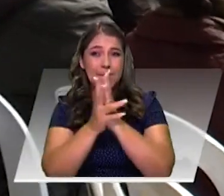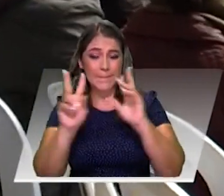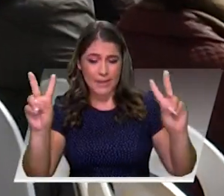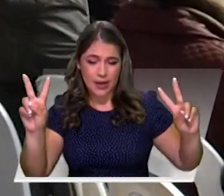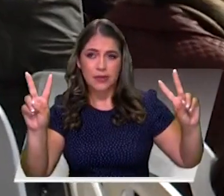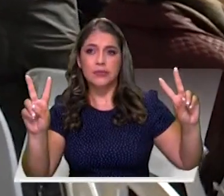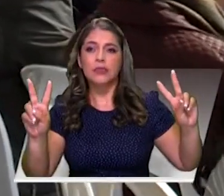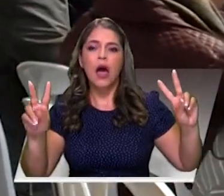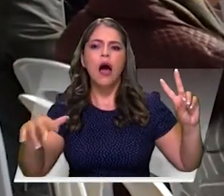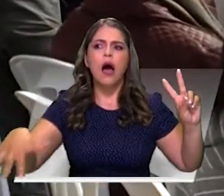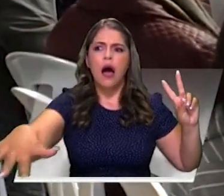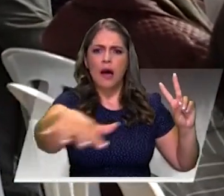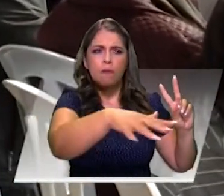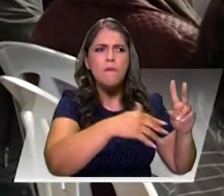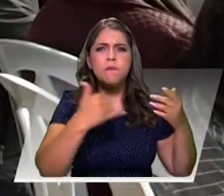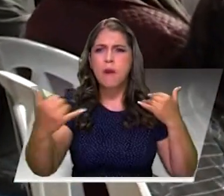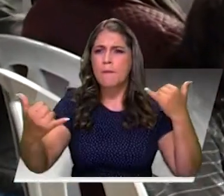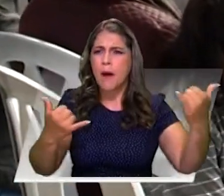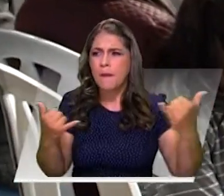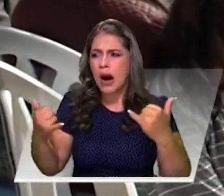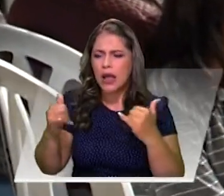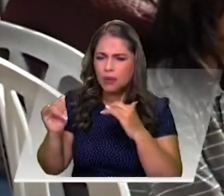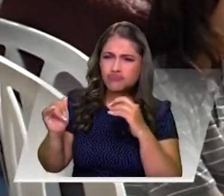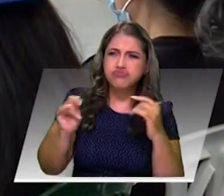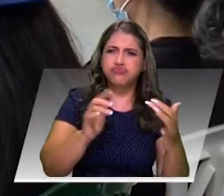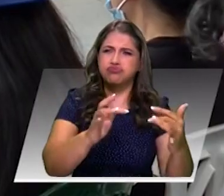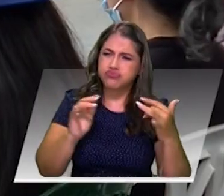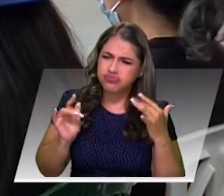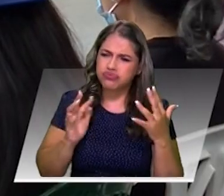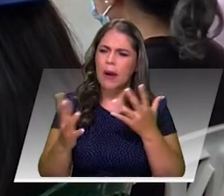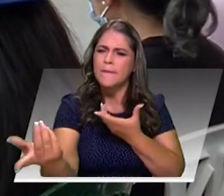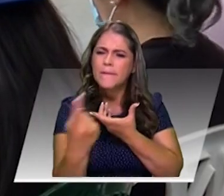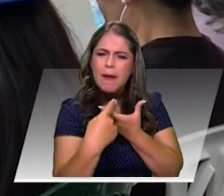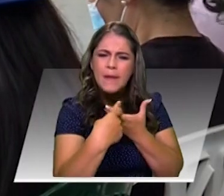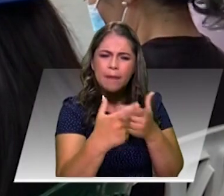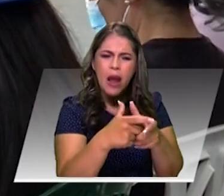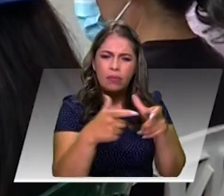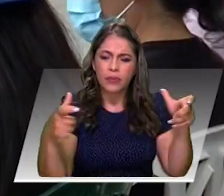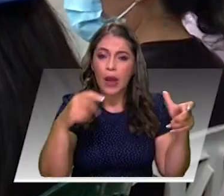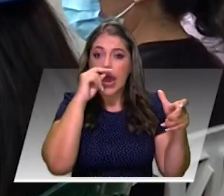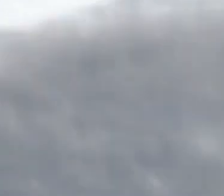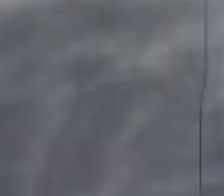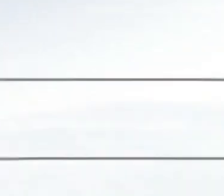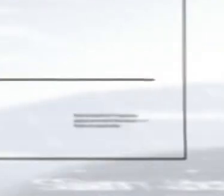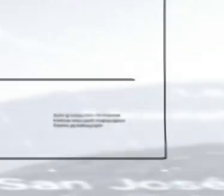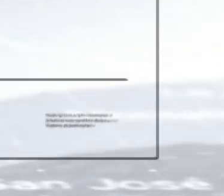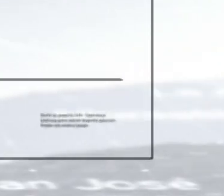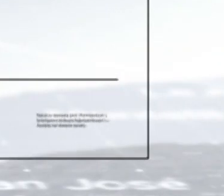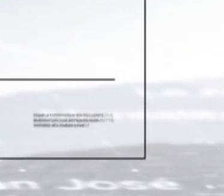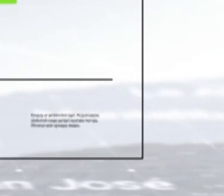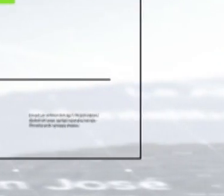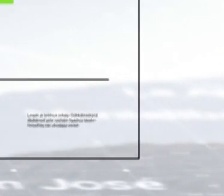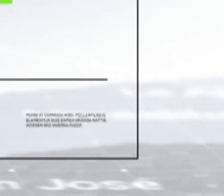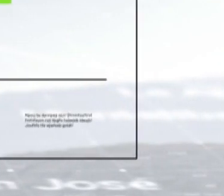alejarse de la guerra, el reclutamiento, la explotación sexual y el abuso de los niños y los jóvenes.